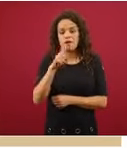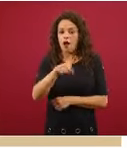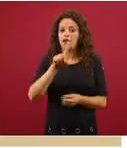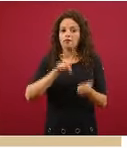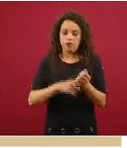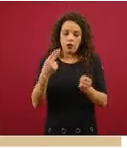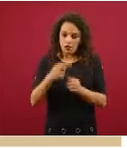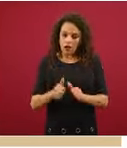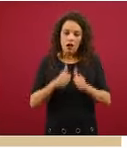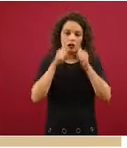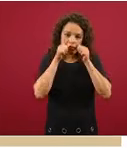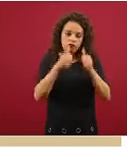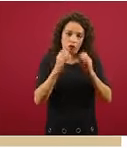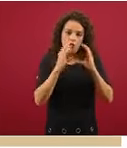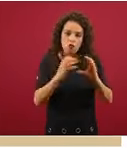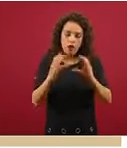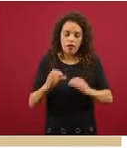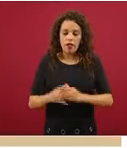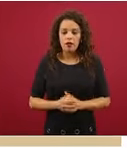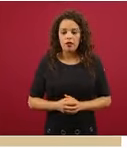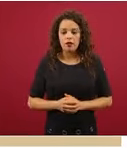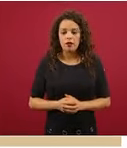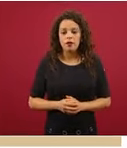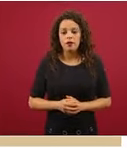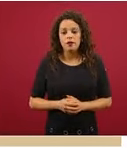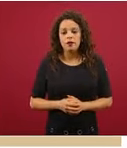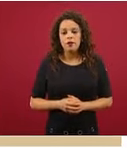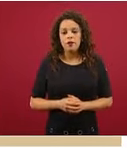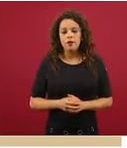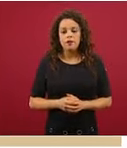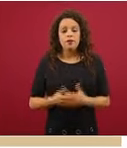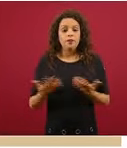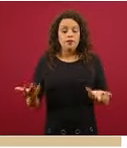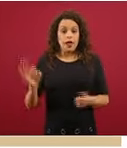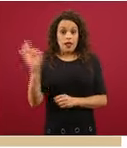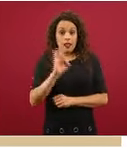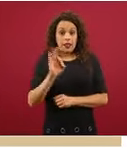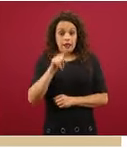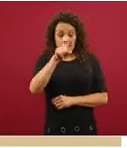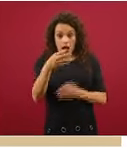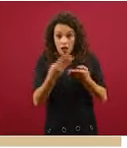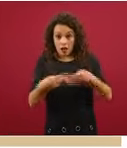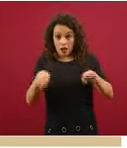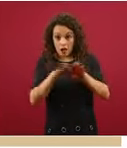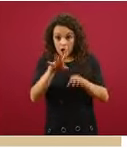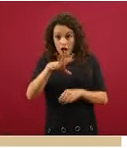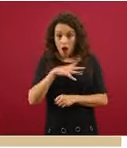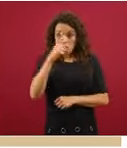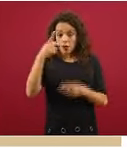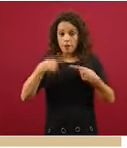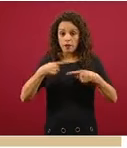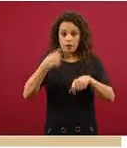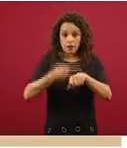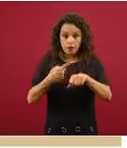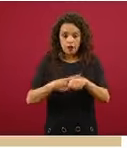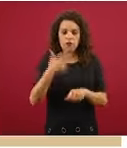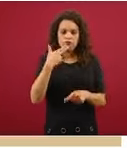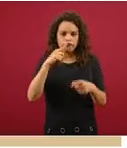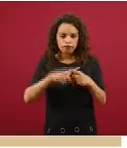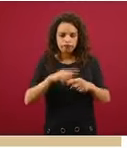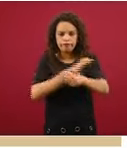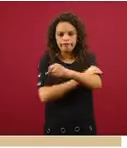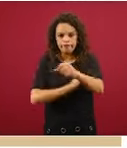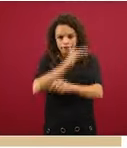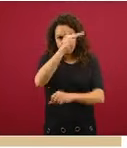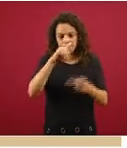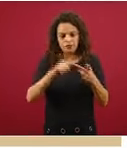Entonces, sí, ya también después de preguntar si hay alguna persona que en ese hogar vive o con diabetes, con hipertensión o con alguna otra